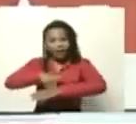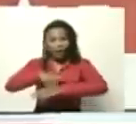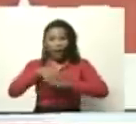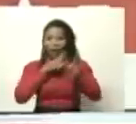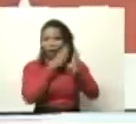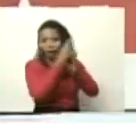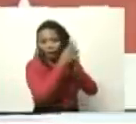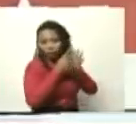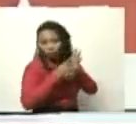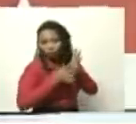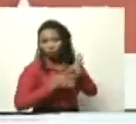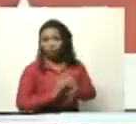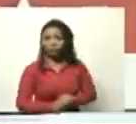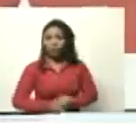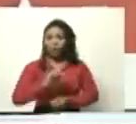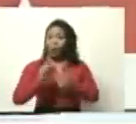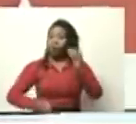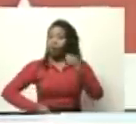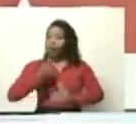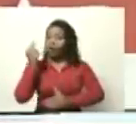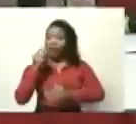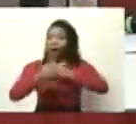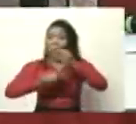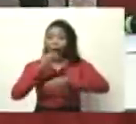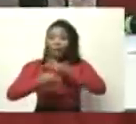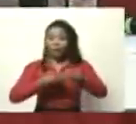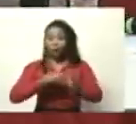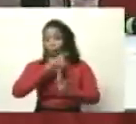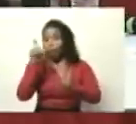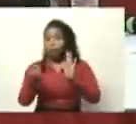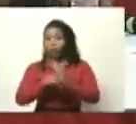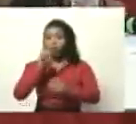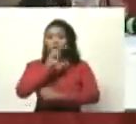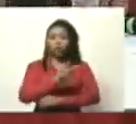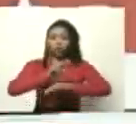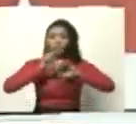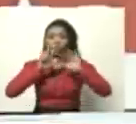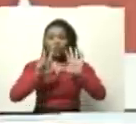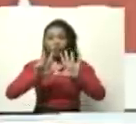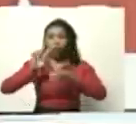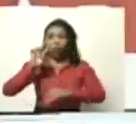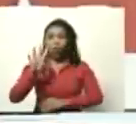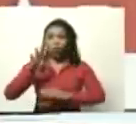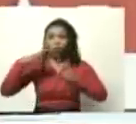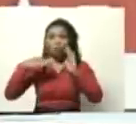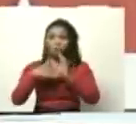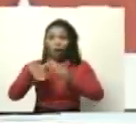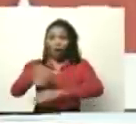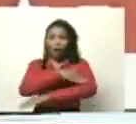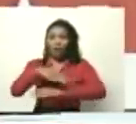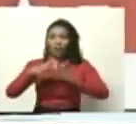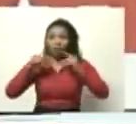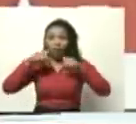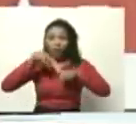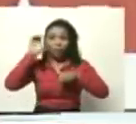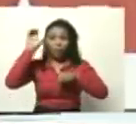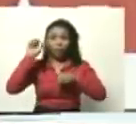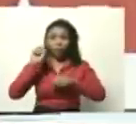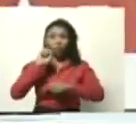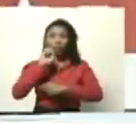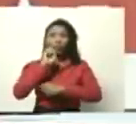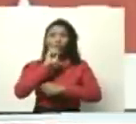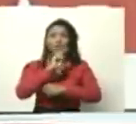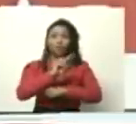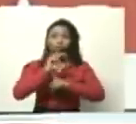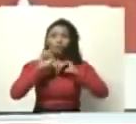estructuras. Una vez que están consolidadas las más de 284 mil calles en todo el país, 285